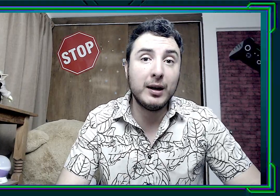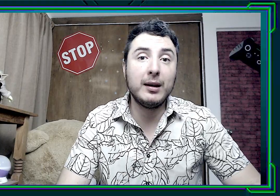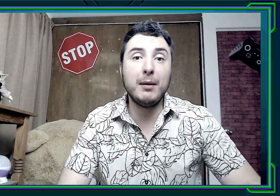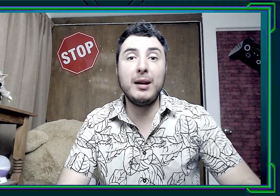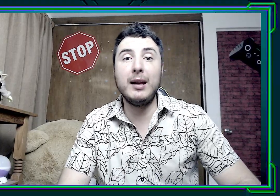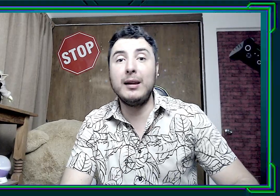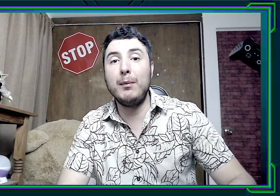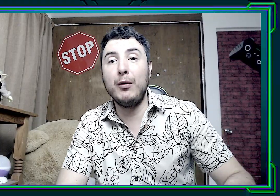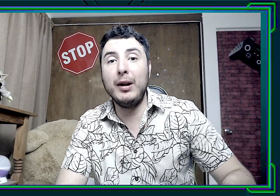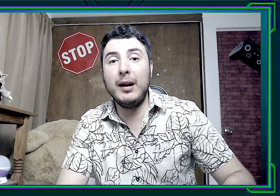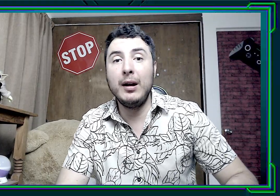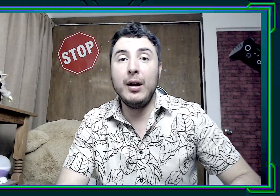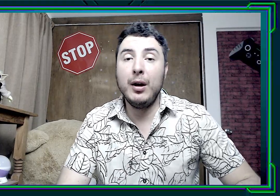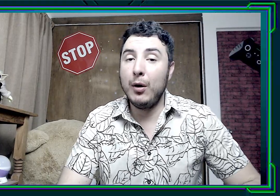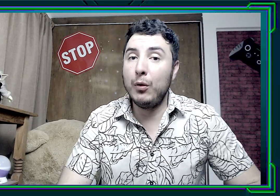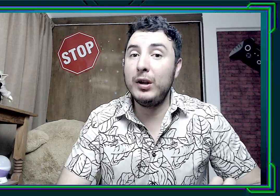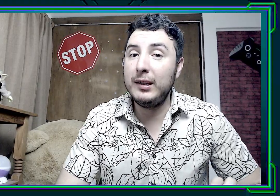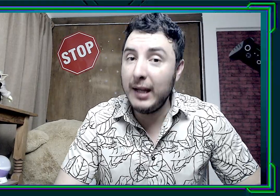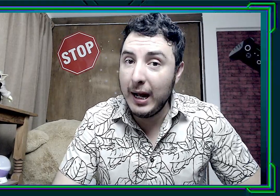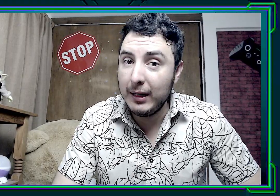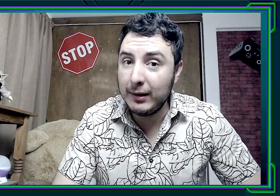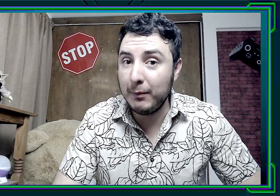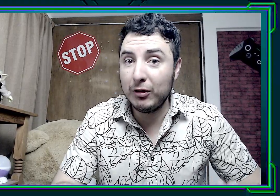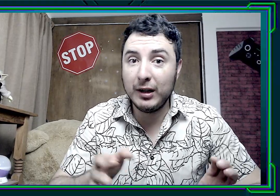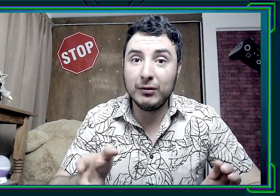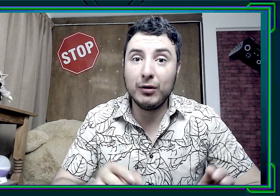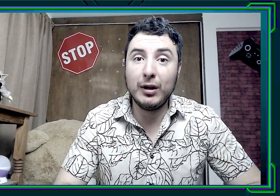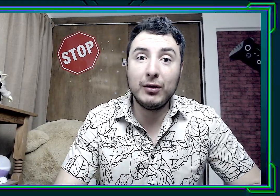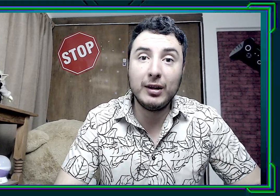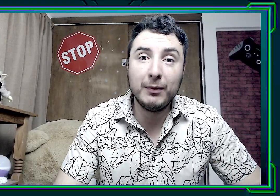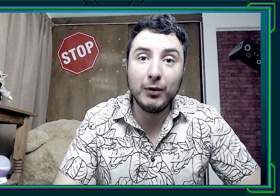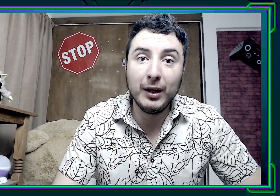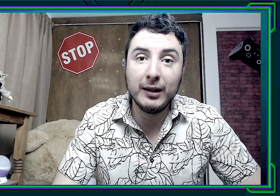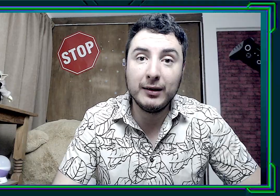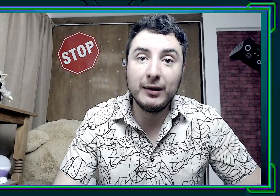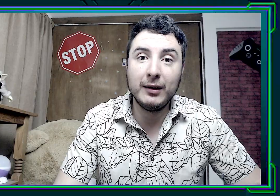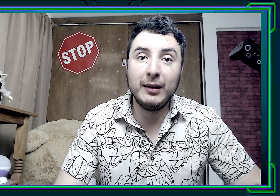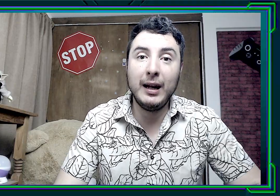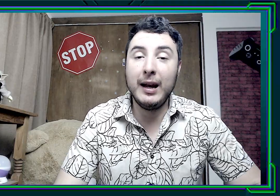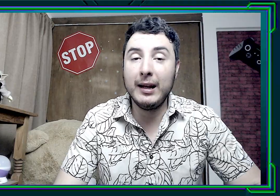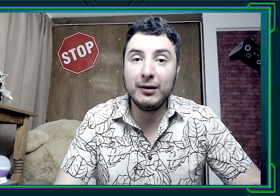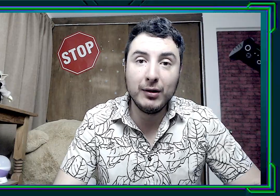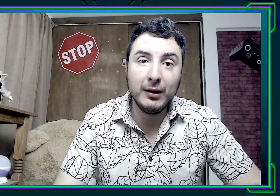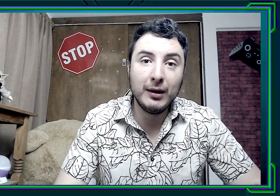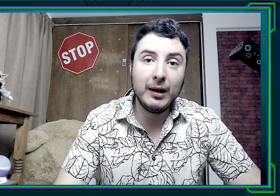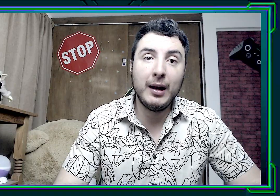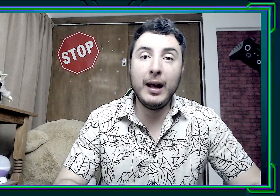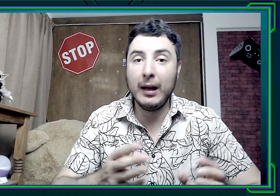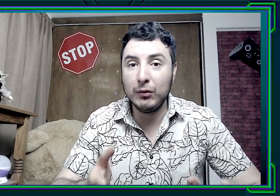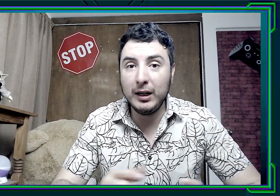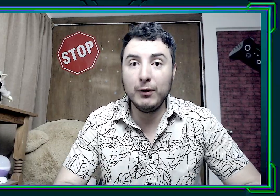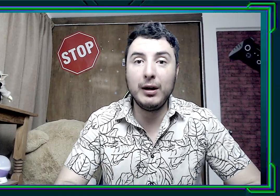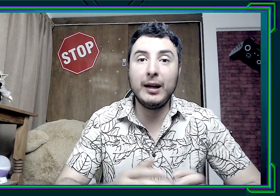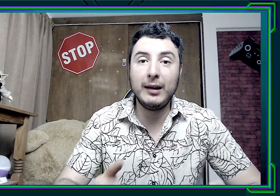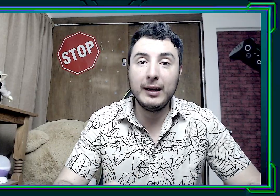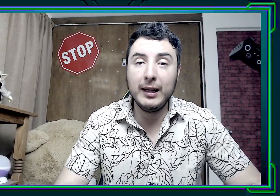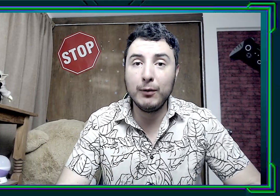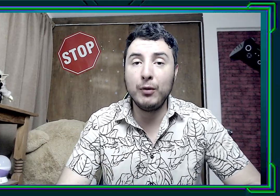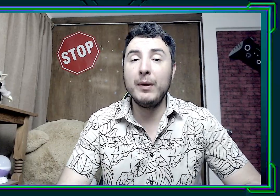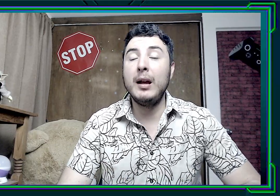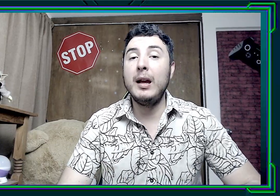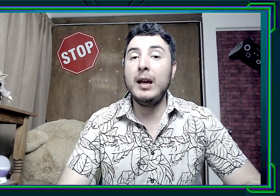México intentar mediante el poder judicial sabemos que es uno de los tres poderes de la nación ejecutivo